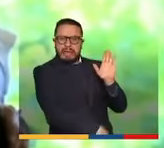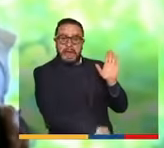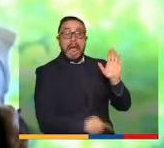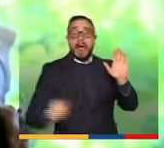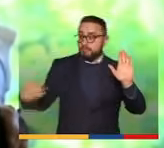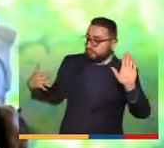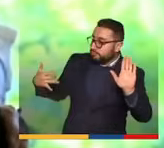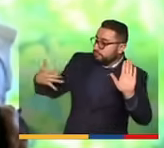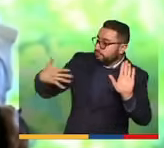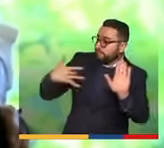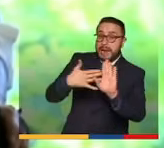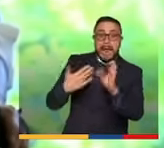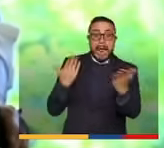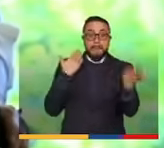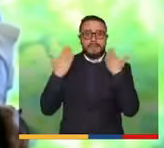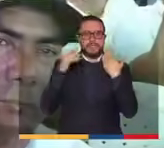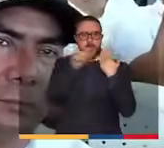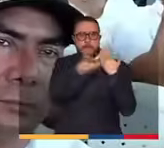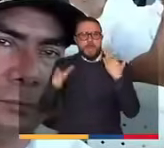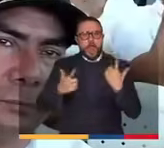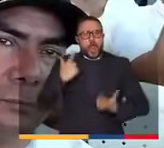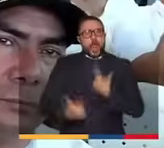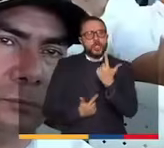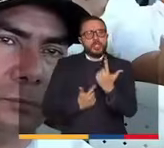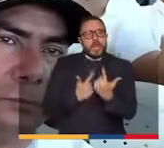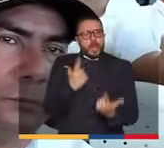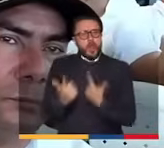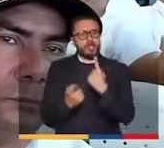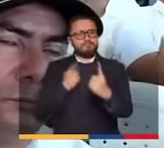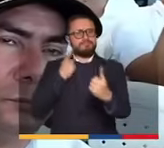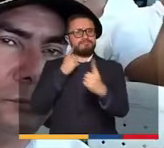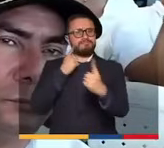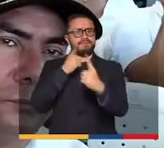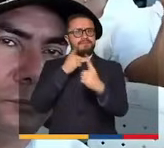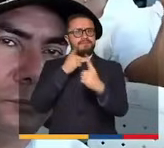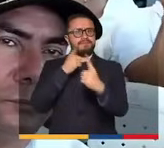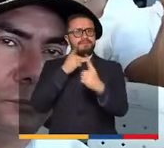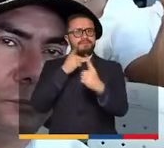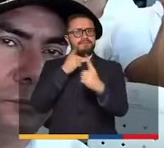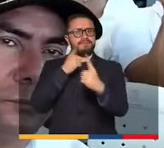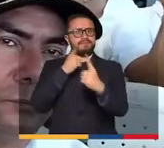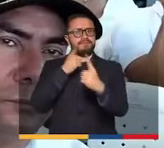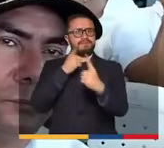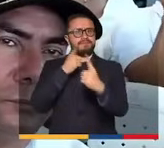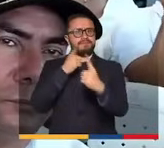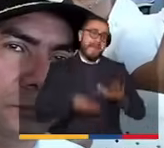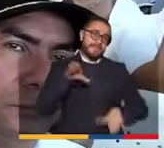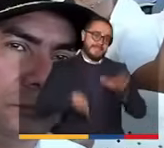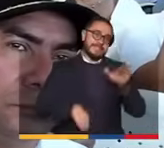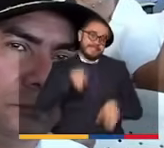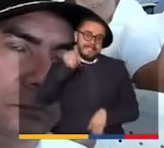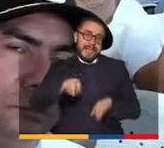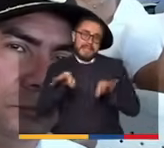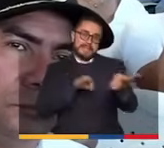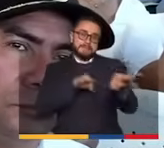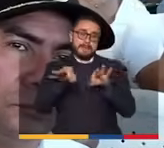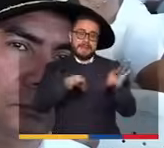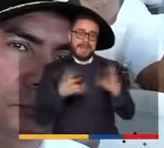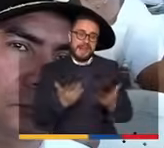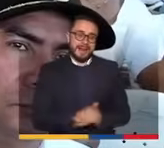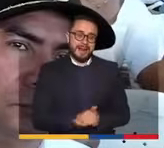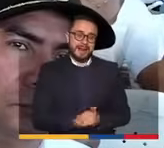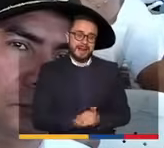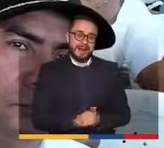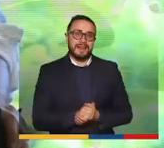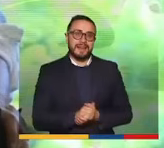tierra. A veces hay que explicar, no saben ustedes la impotencia que me da